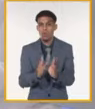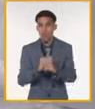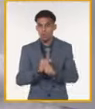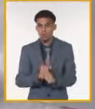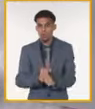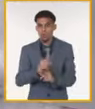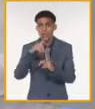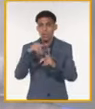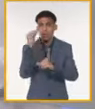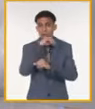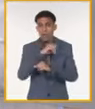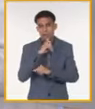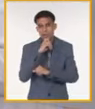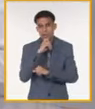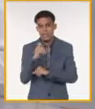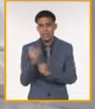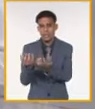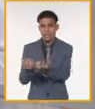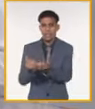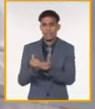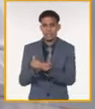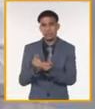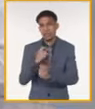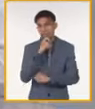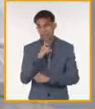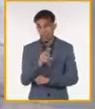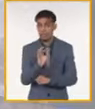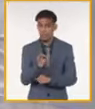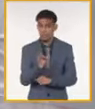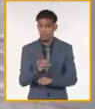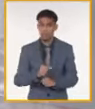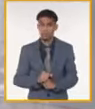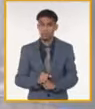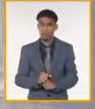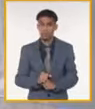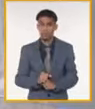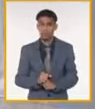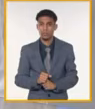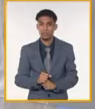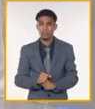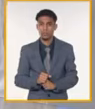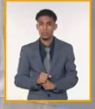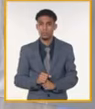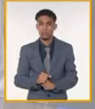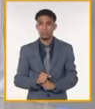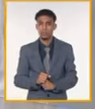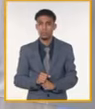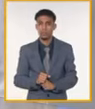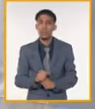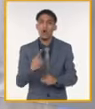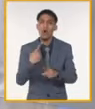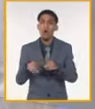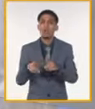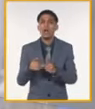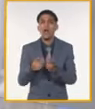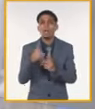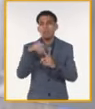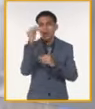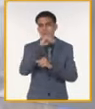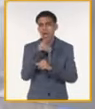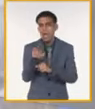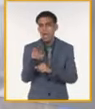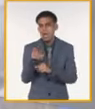las tecnologías como consecuencia de todos estos procesos se nos han envejecido es más